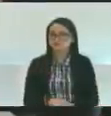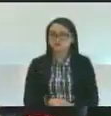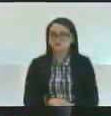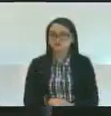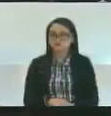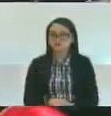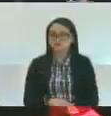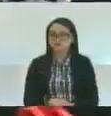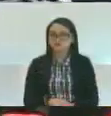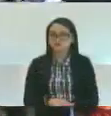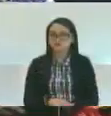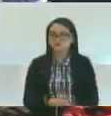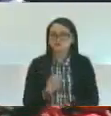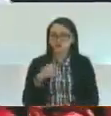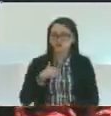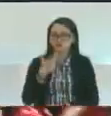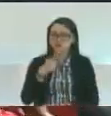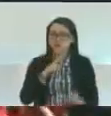Estoy listo.